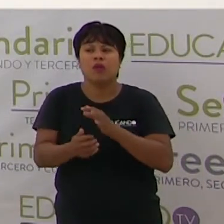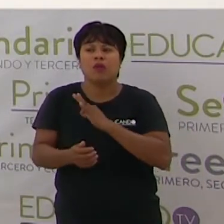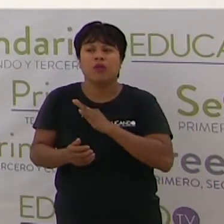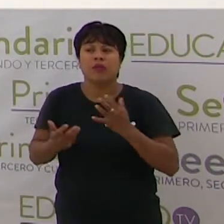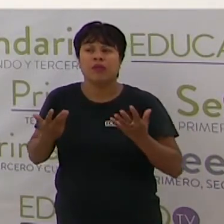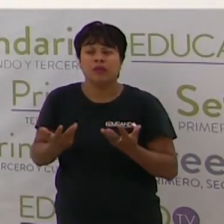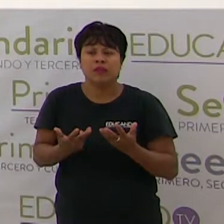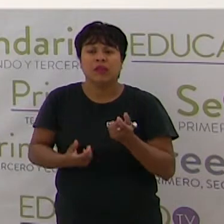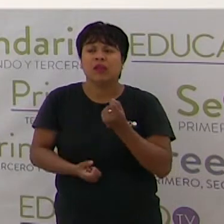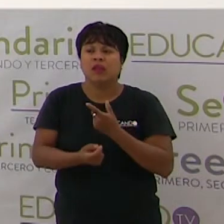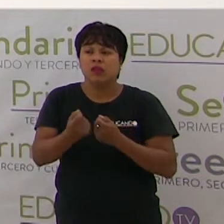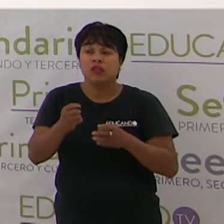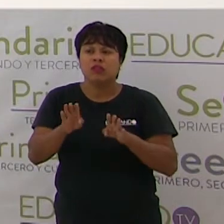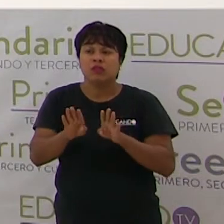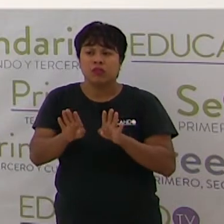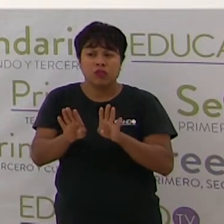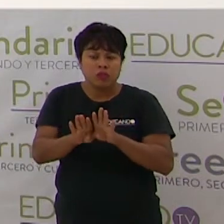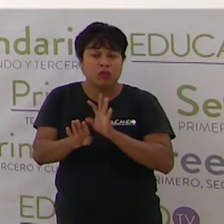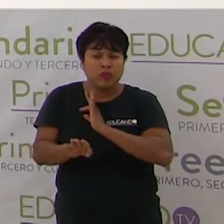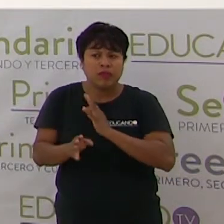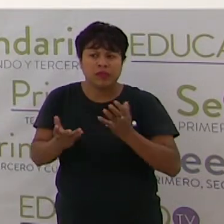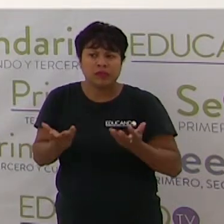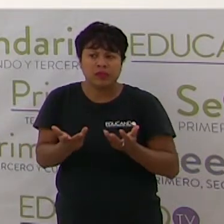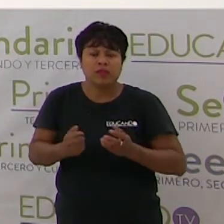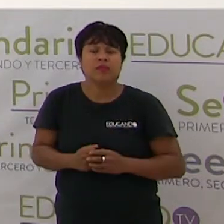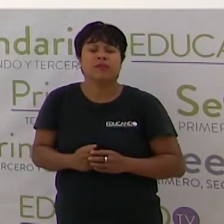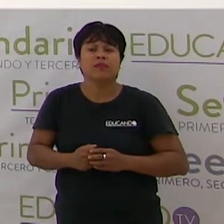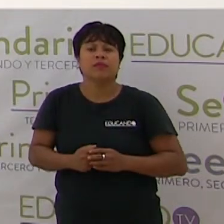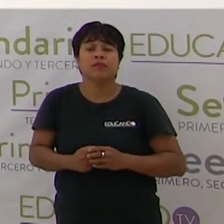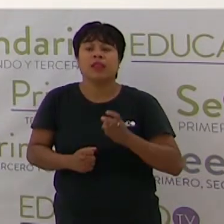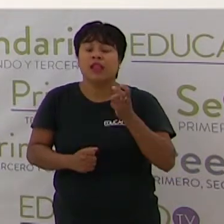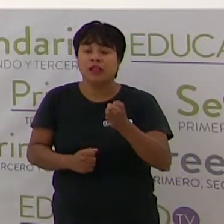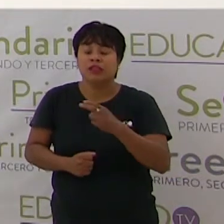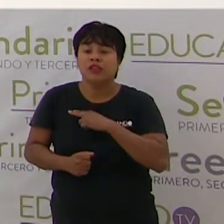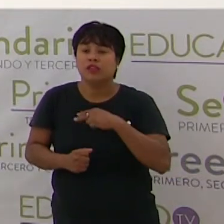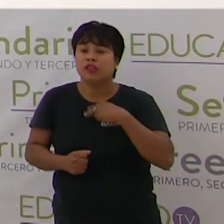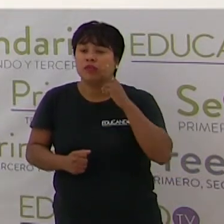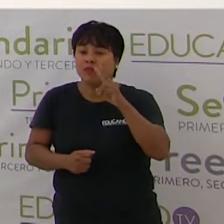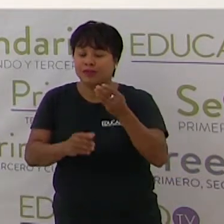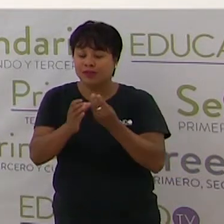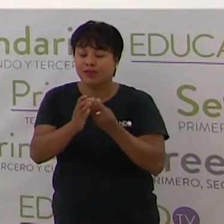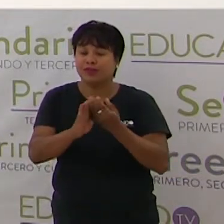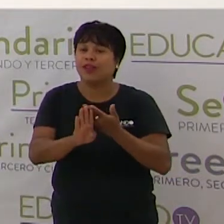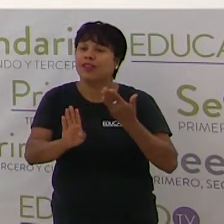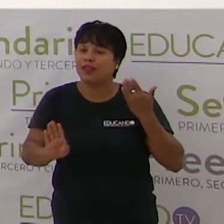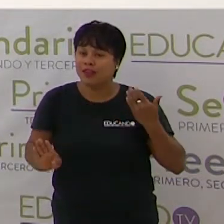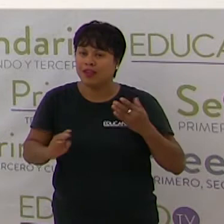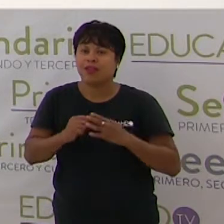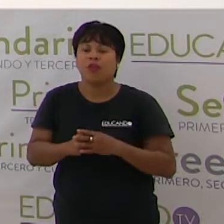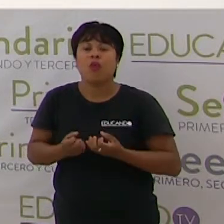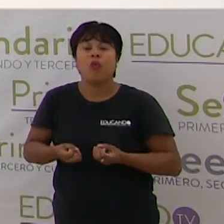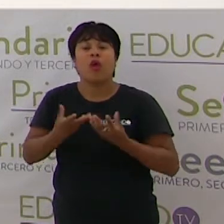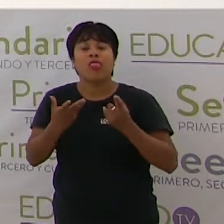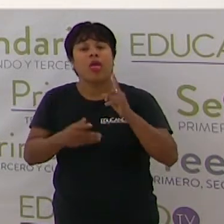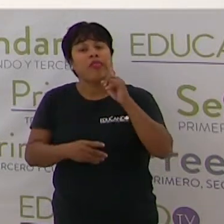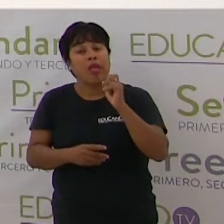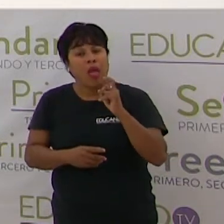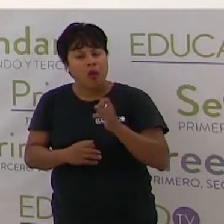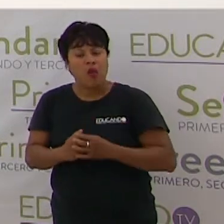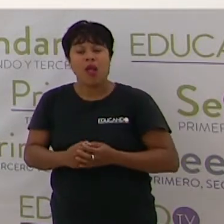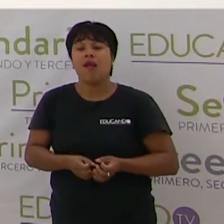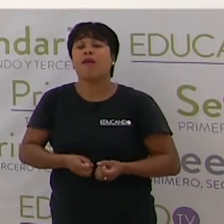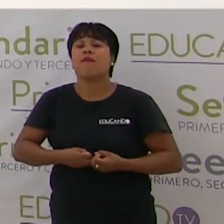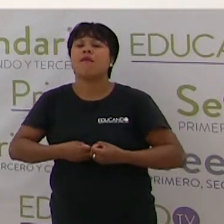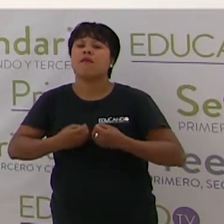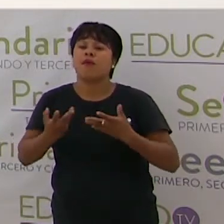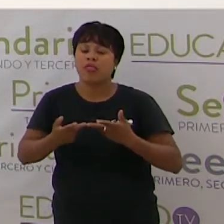manejar algunas relaciones o proporciones. Las proporciones que vimos en una sesión anterior de cuánta cantidad de agua, cuánta cantidad